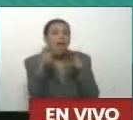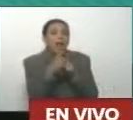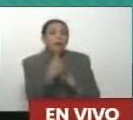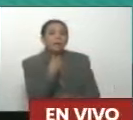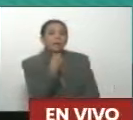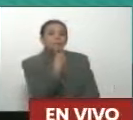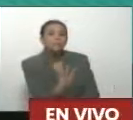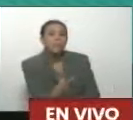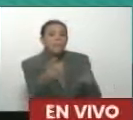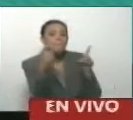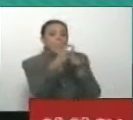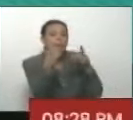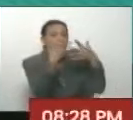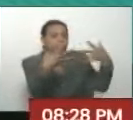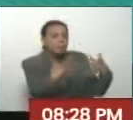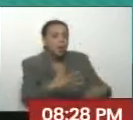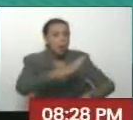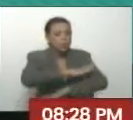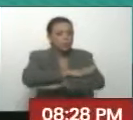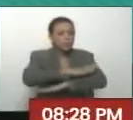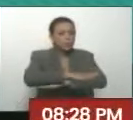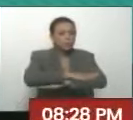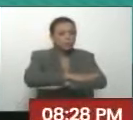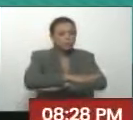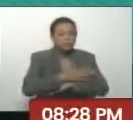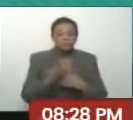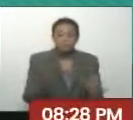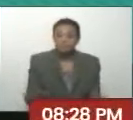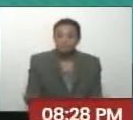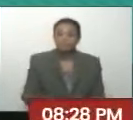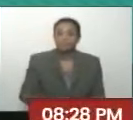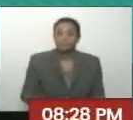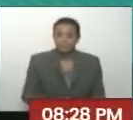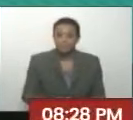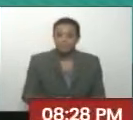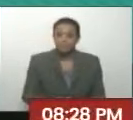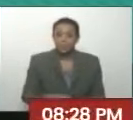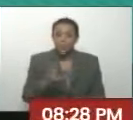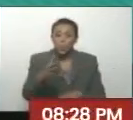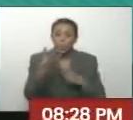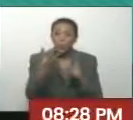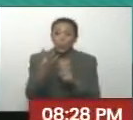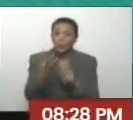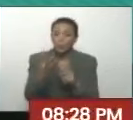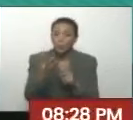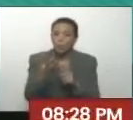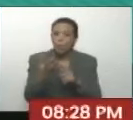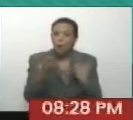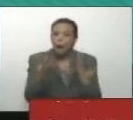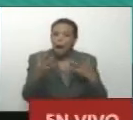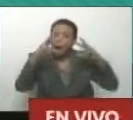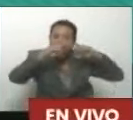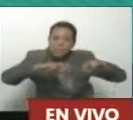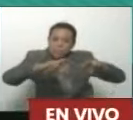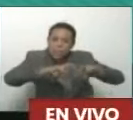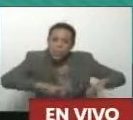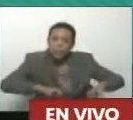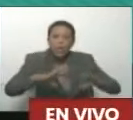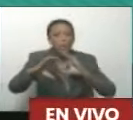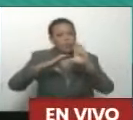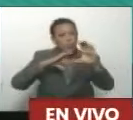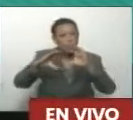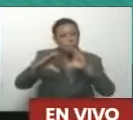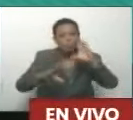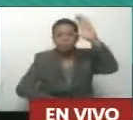liberación. Diálogo norte-sur. Cuarto capítulo, analogía y comunicación hacia